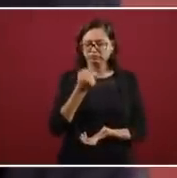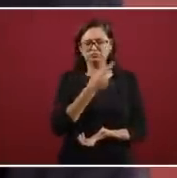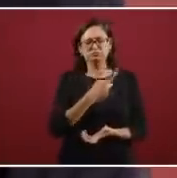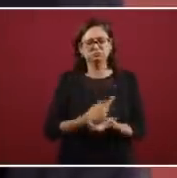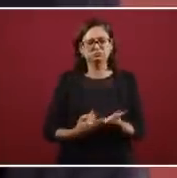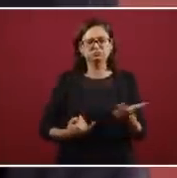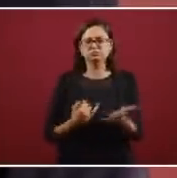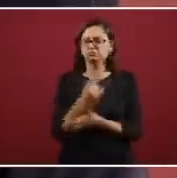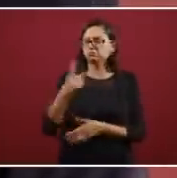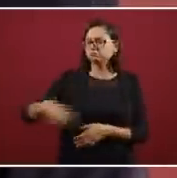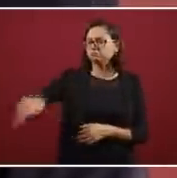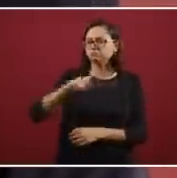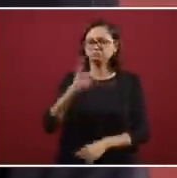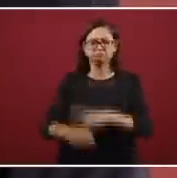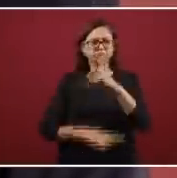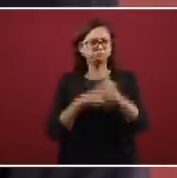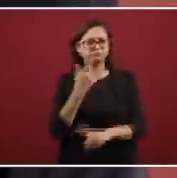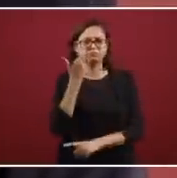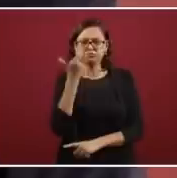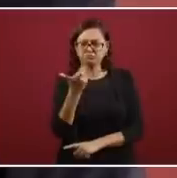a los deportistas.